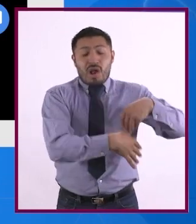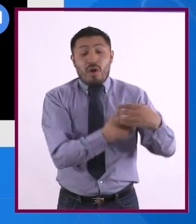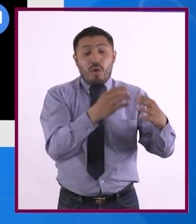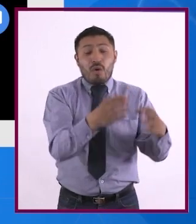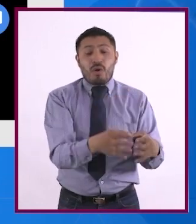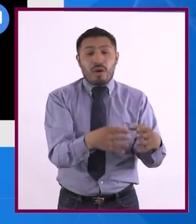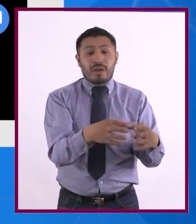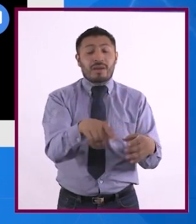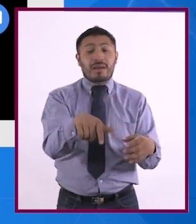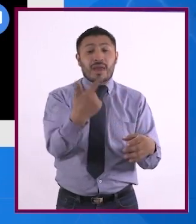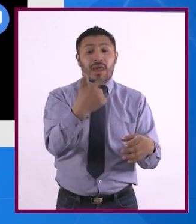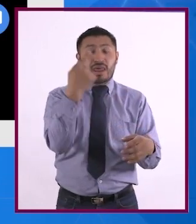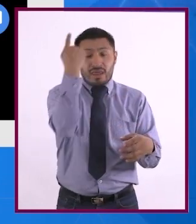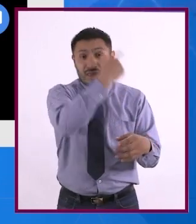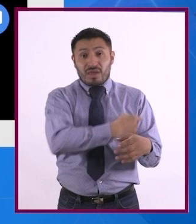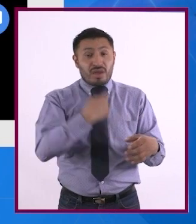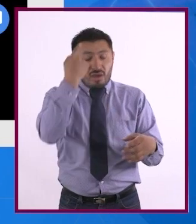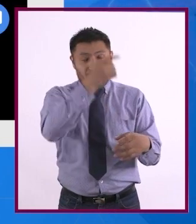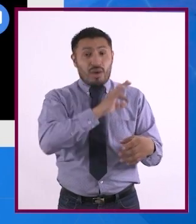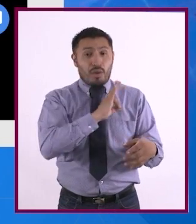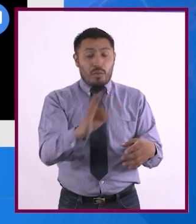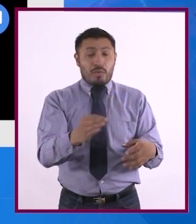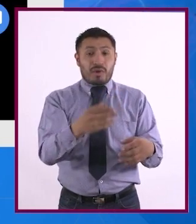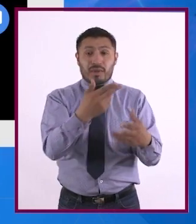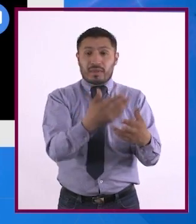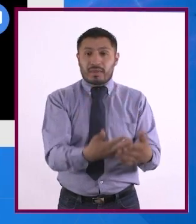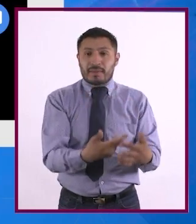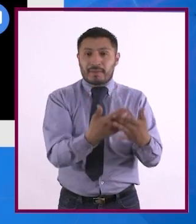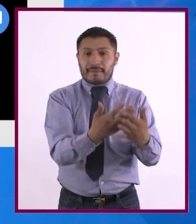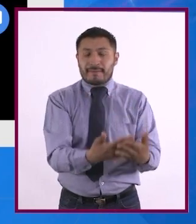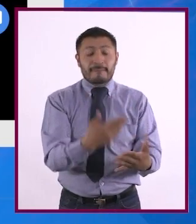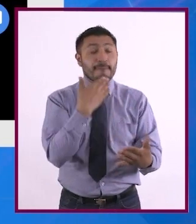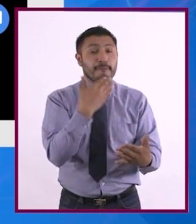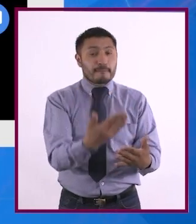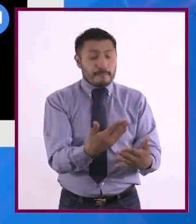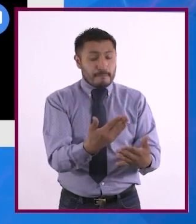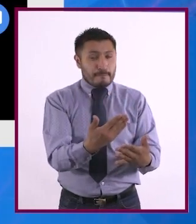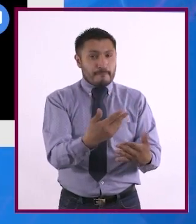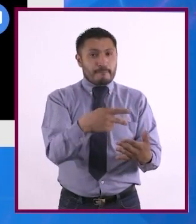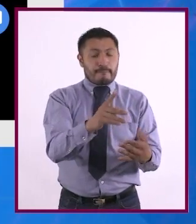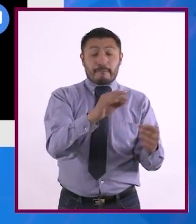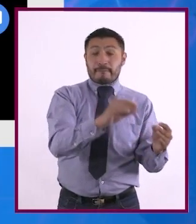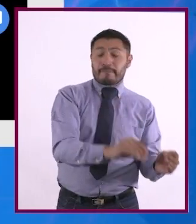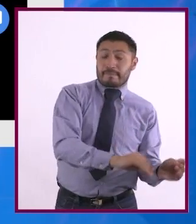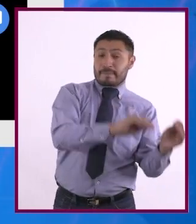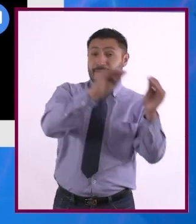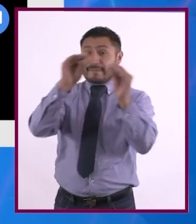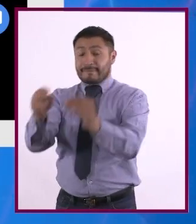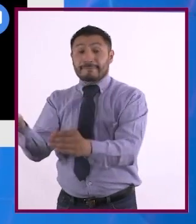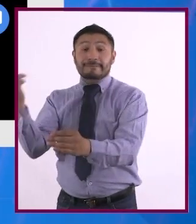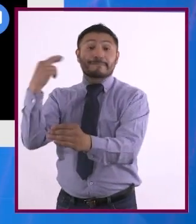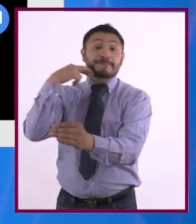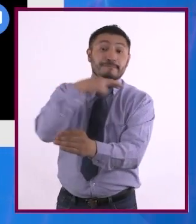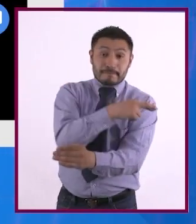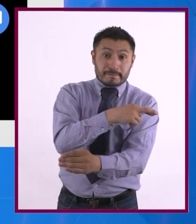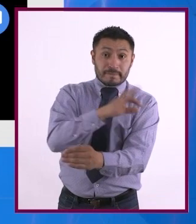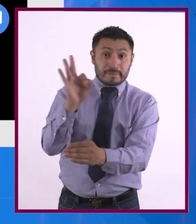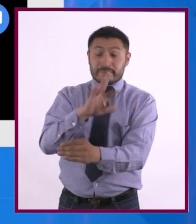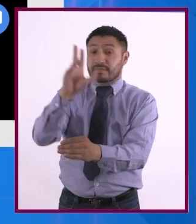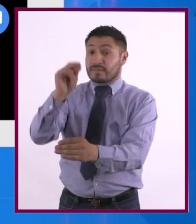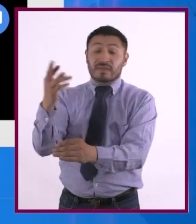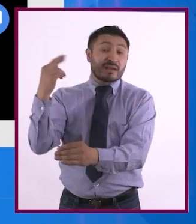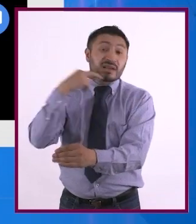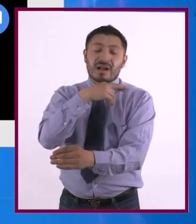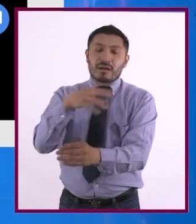un máximo de 12 horas. Pero no solamente se trata de una extracción y de un traslado para otra persona al que se le pueda injertar ese órgano, sino más